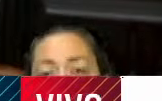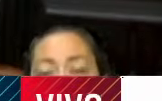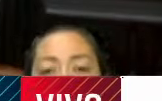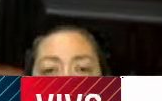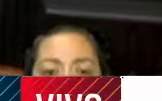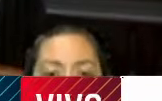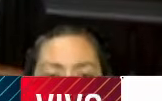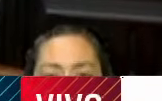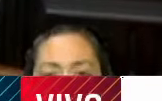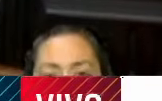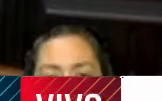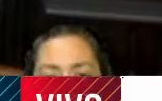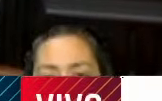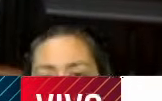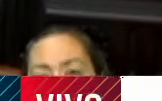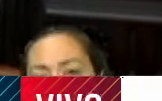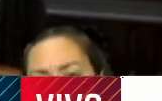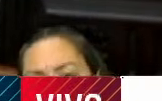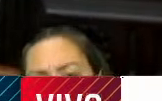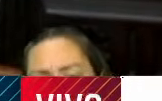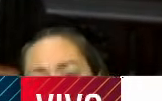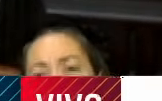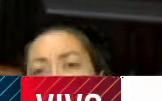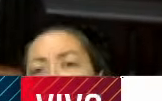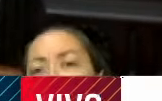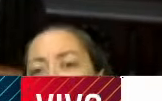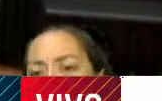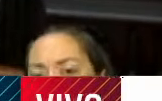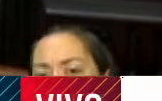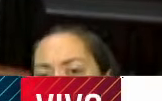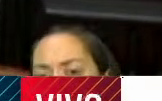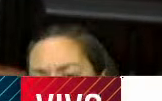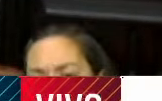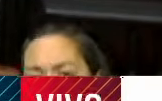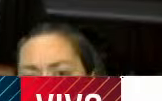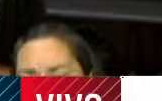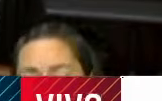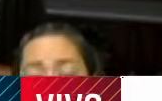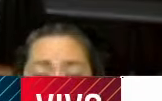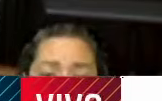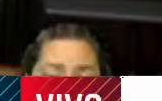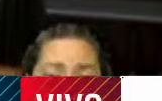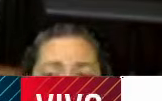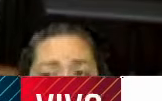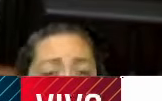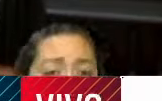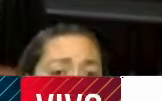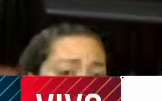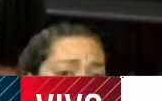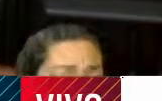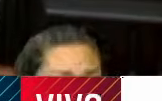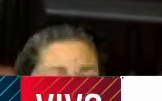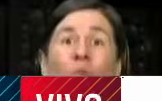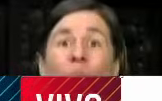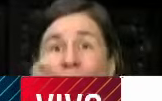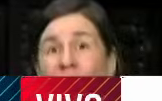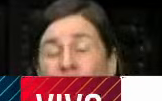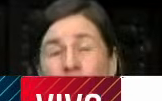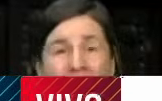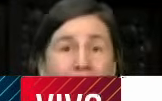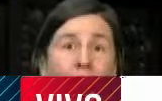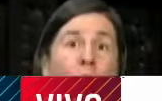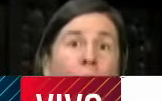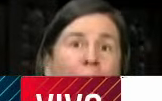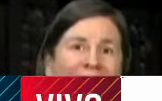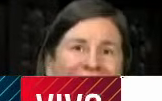uno escuchaba a opositores férreos, expresaban su deseo de, bueno, que no haya quórum, o capaz que alguna